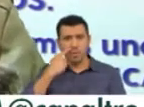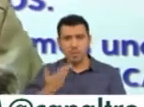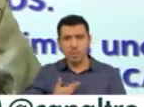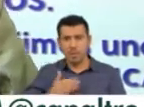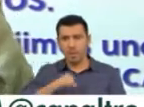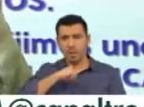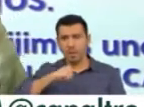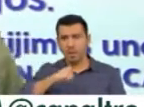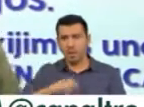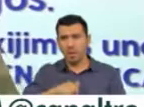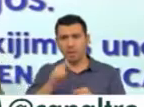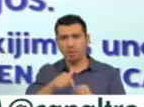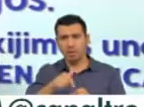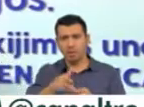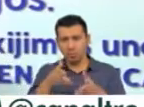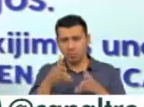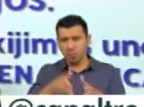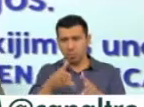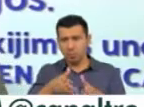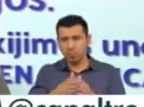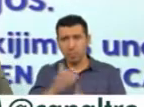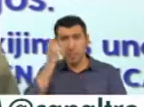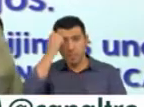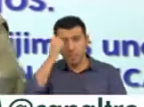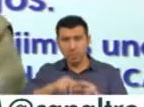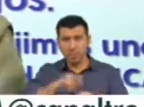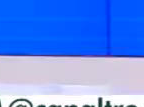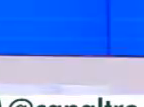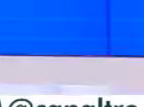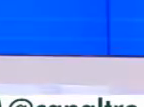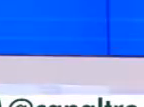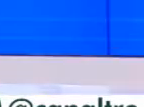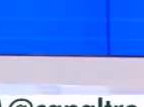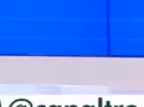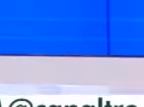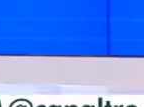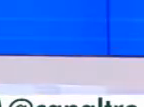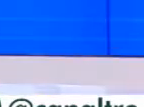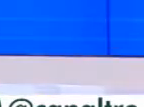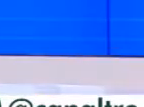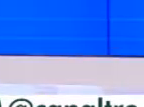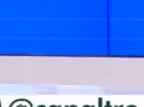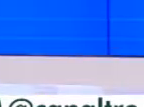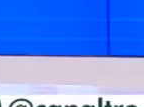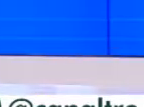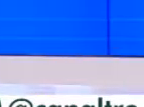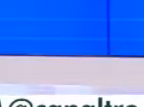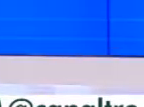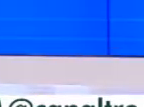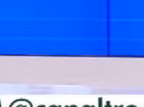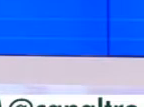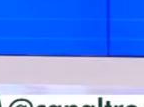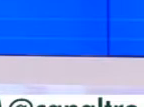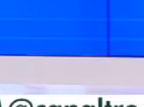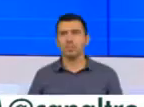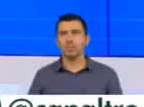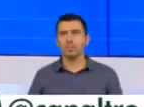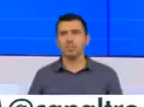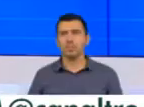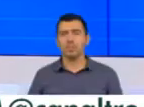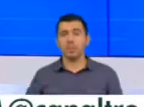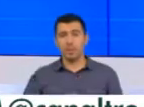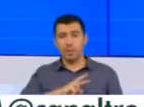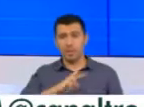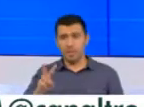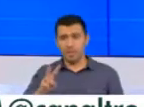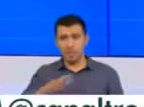son los principios naturales de ellos e innegociables y el viceministro de educación asegura que existe desinformación sobre